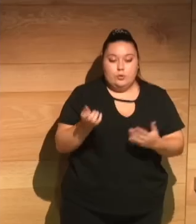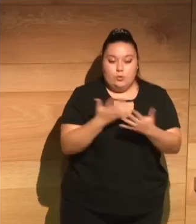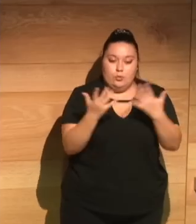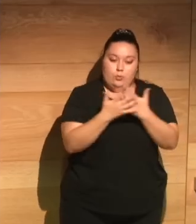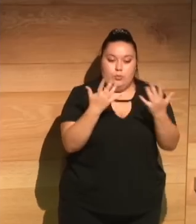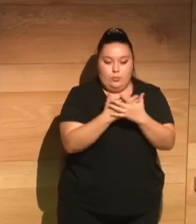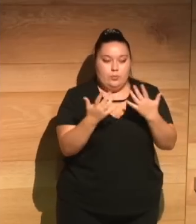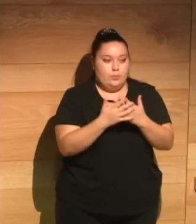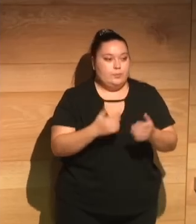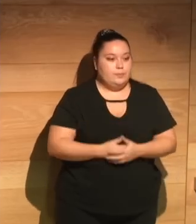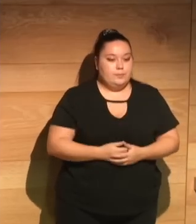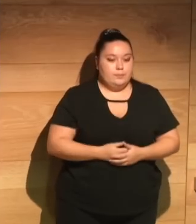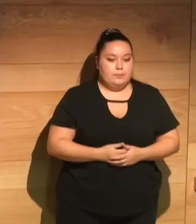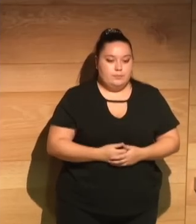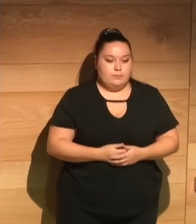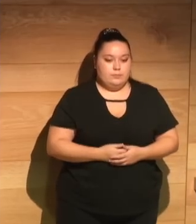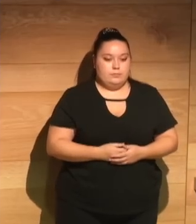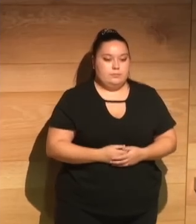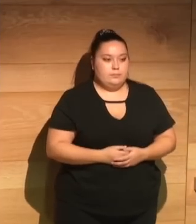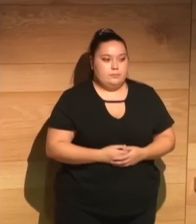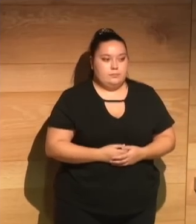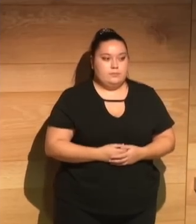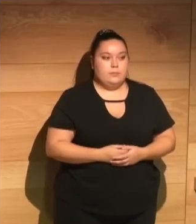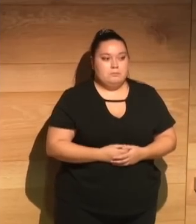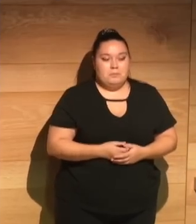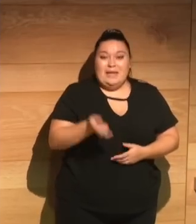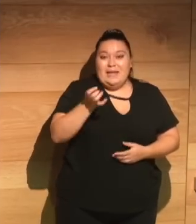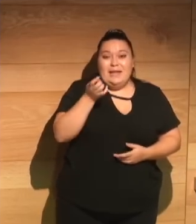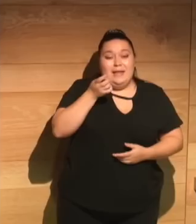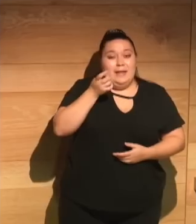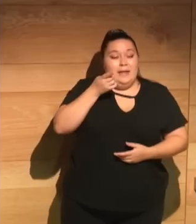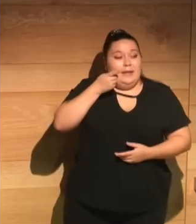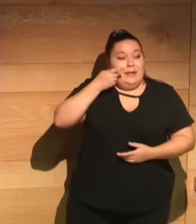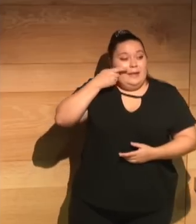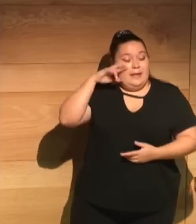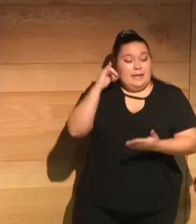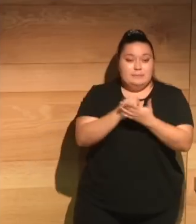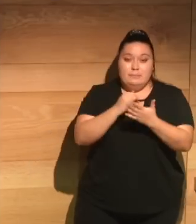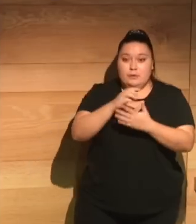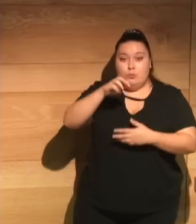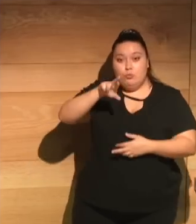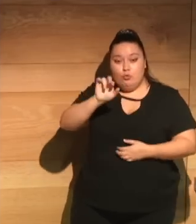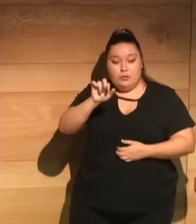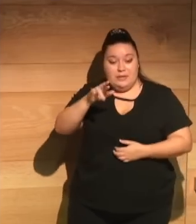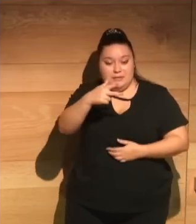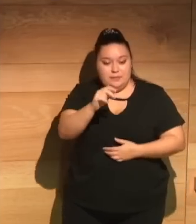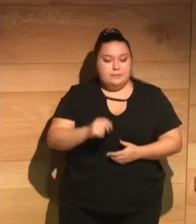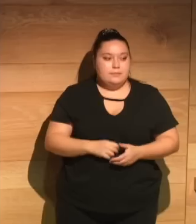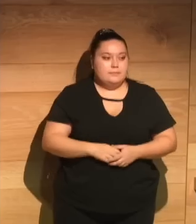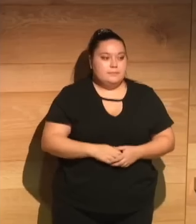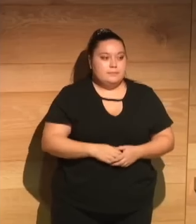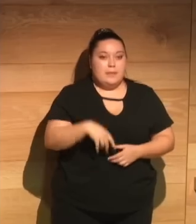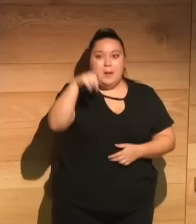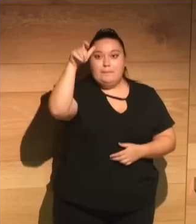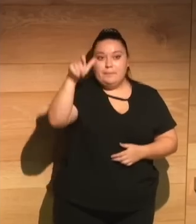gustar una cosa mucho, Arturo, y es que uno de los experimentos de Muybridge, para que te das una idea de dónde viene todo esto, es coger a